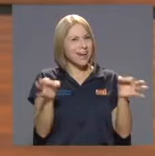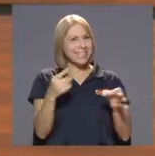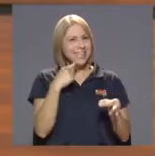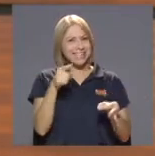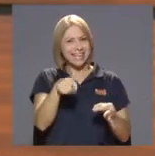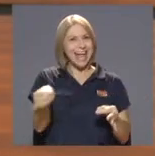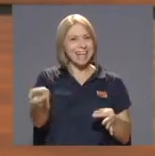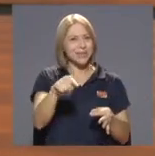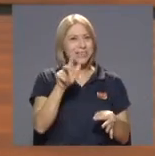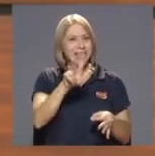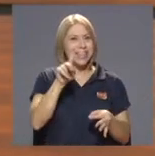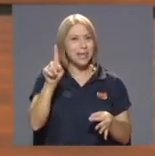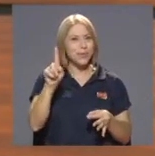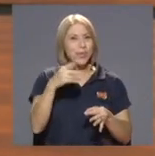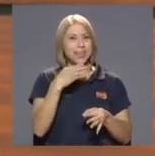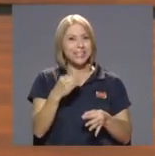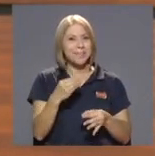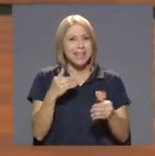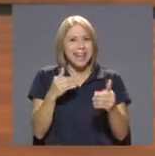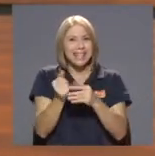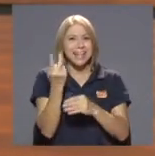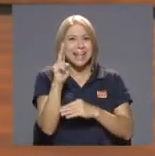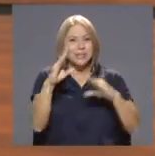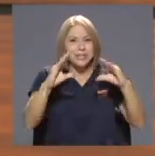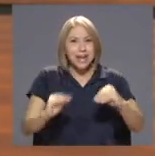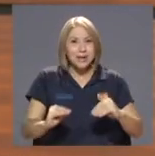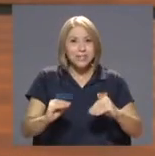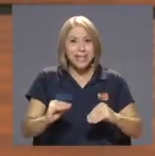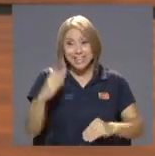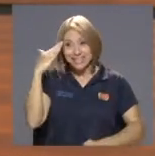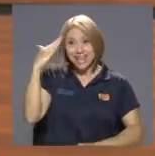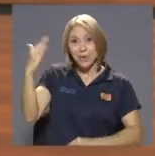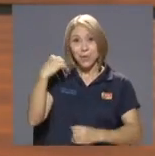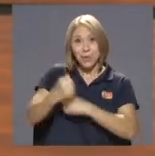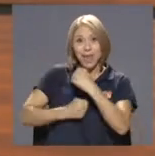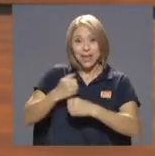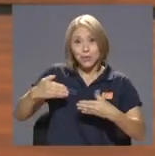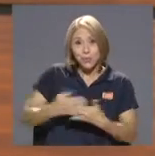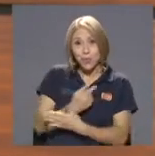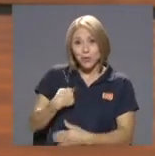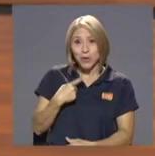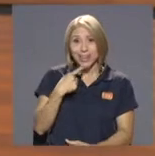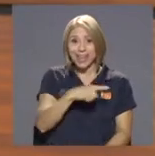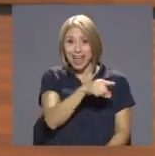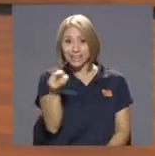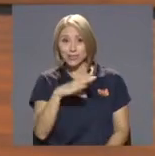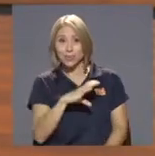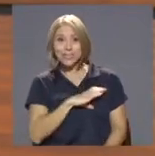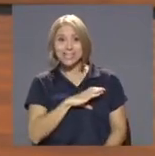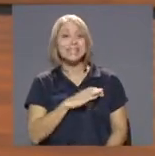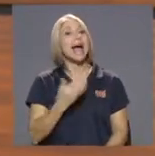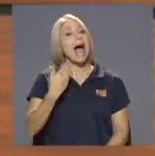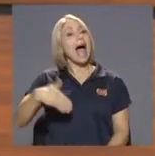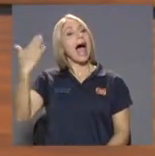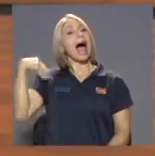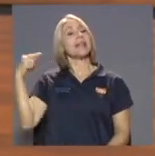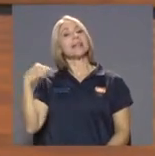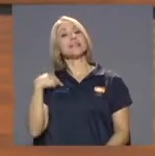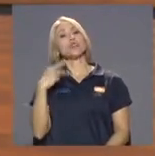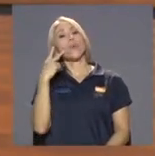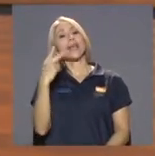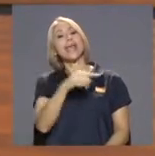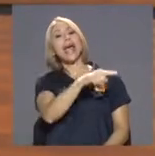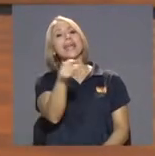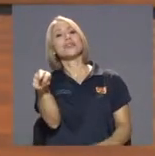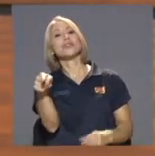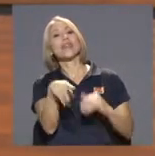de diciembre, casi a las 12 de la noche, en el saludo de Año Nuevo que le dije a los policías, es: antes yo los veía desde fuera. Y la policía, la ciudadanía la